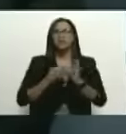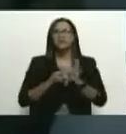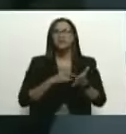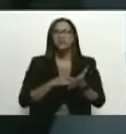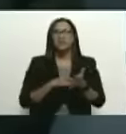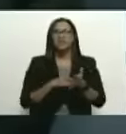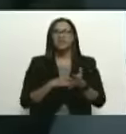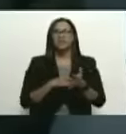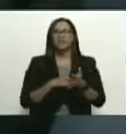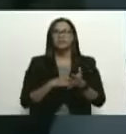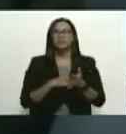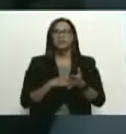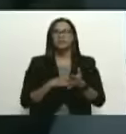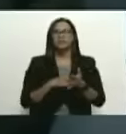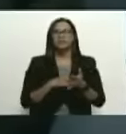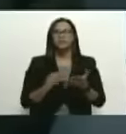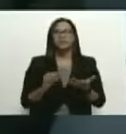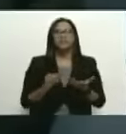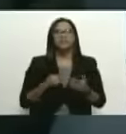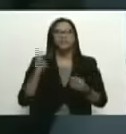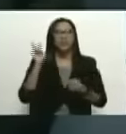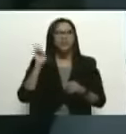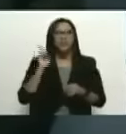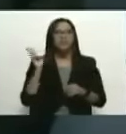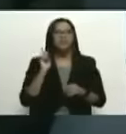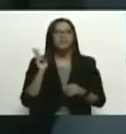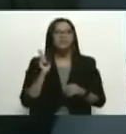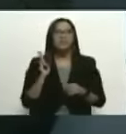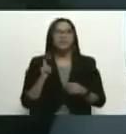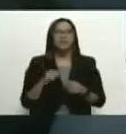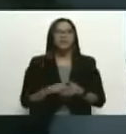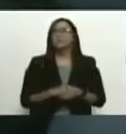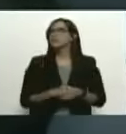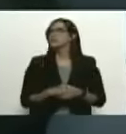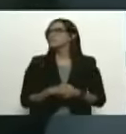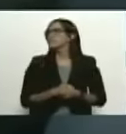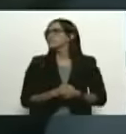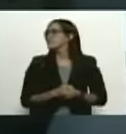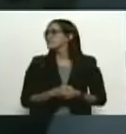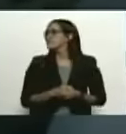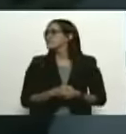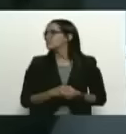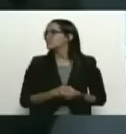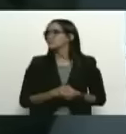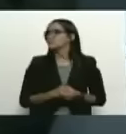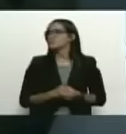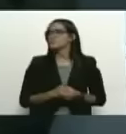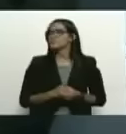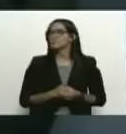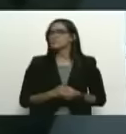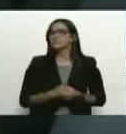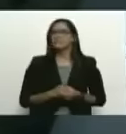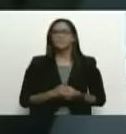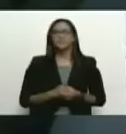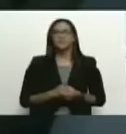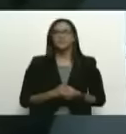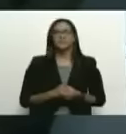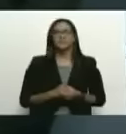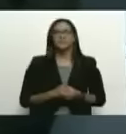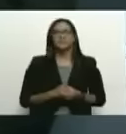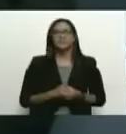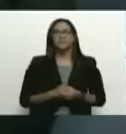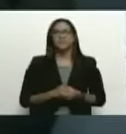excepciones preliminares que presentó Venezuela sobre el laudo arbitral de 1899. Muchísimas gracias por la